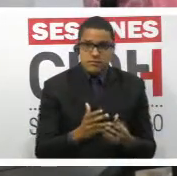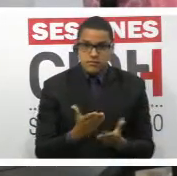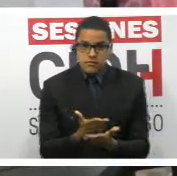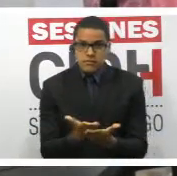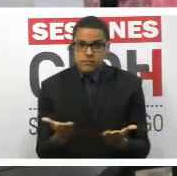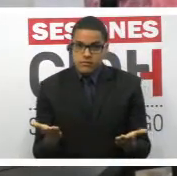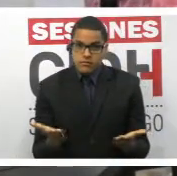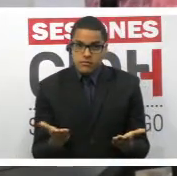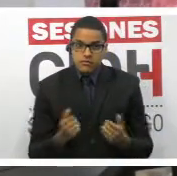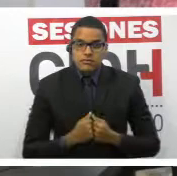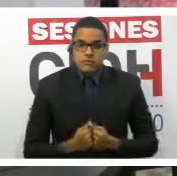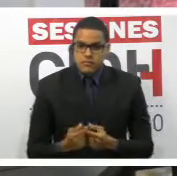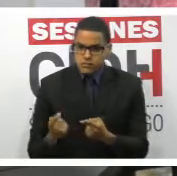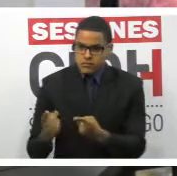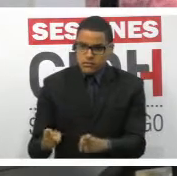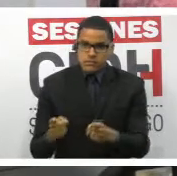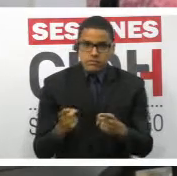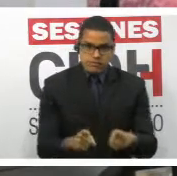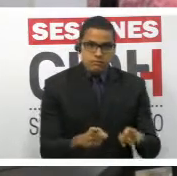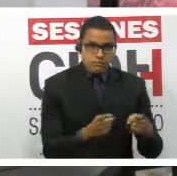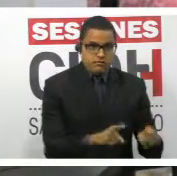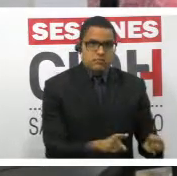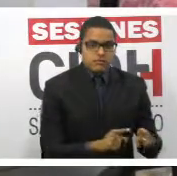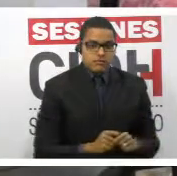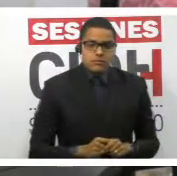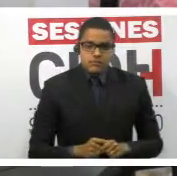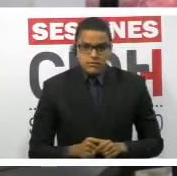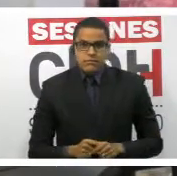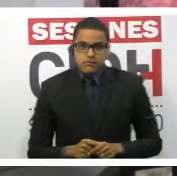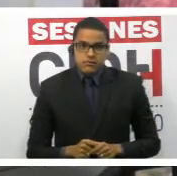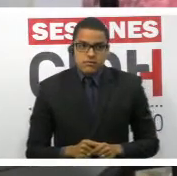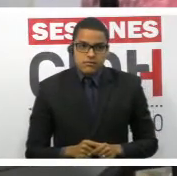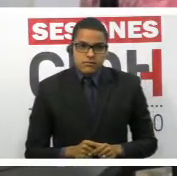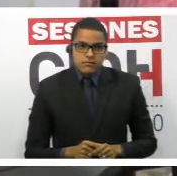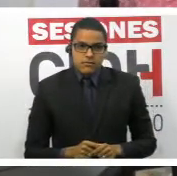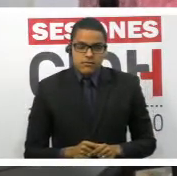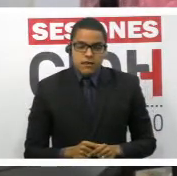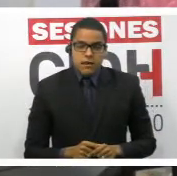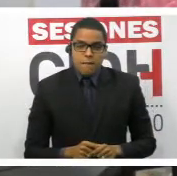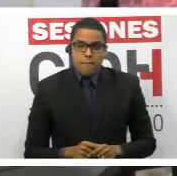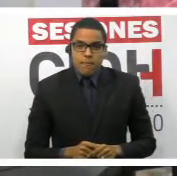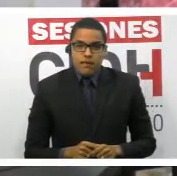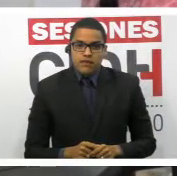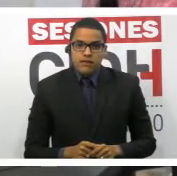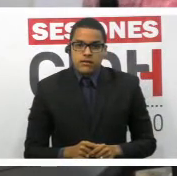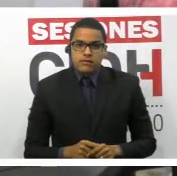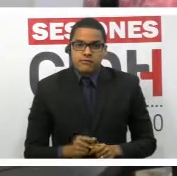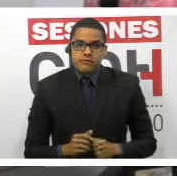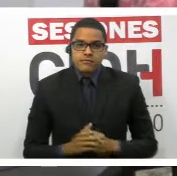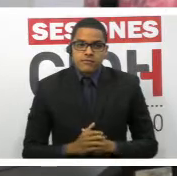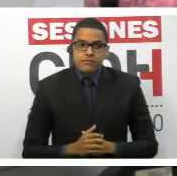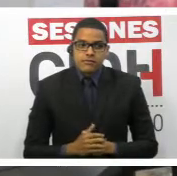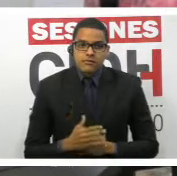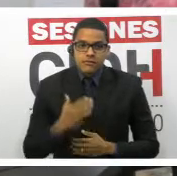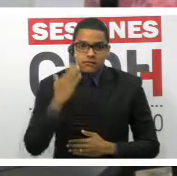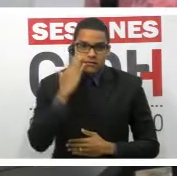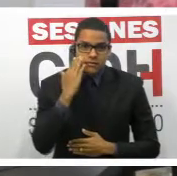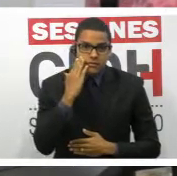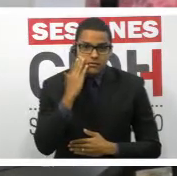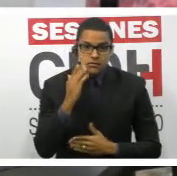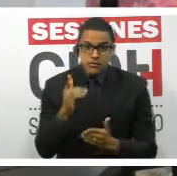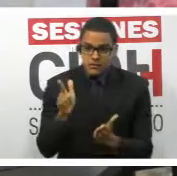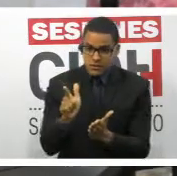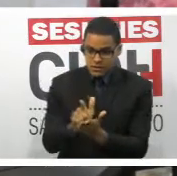que si bien son violaciones violaciones a lo que es la